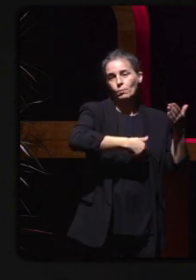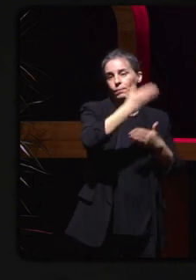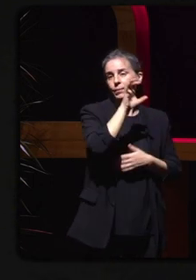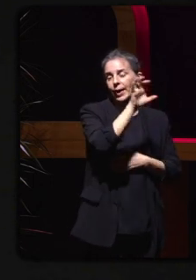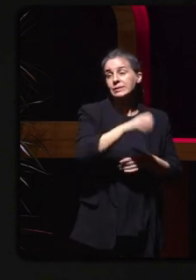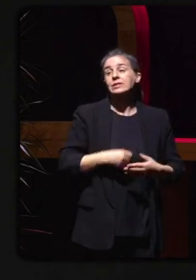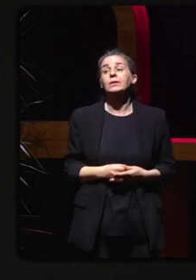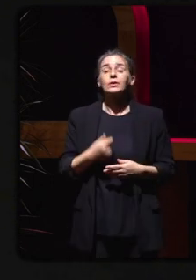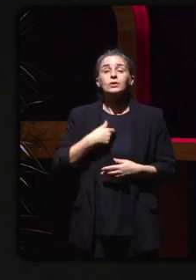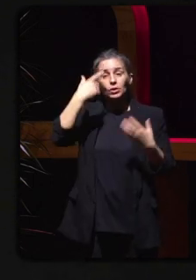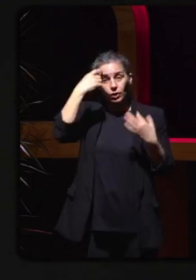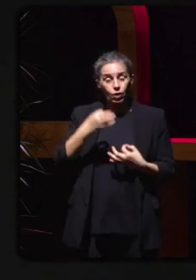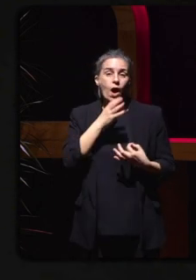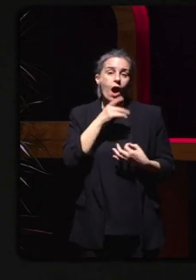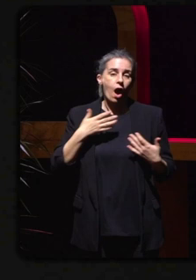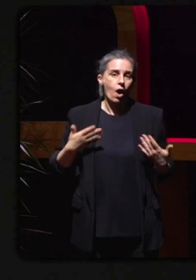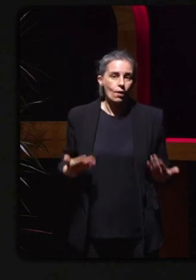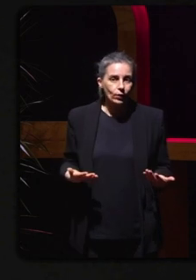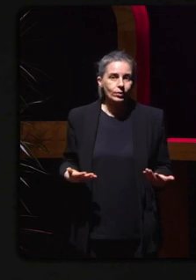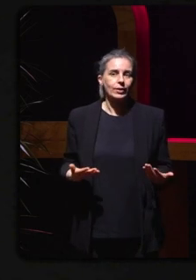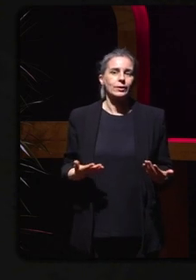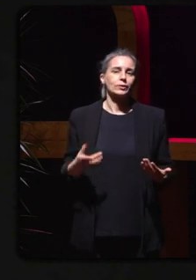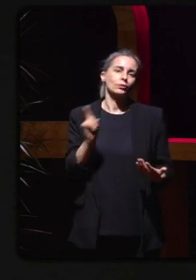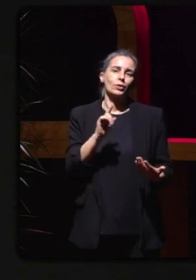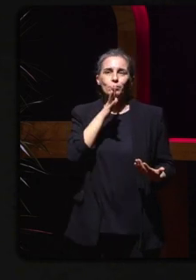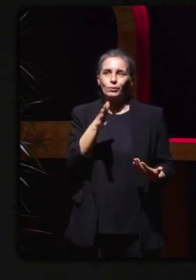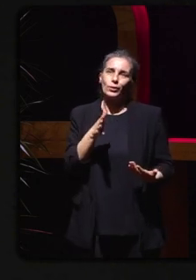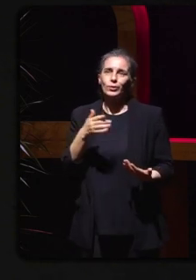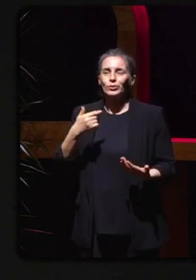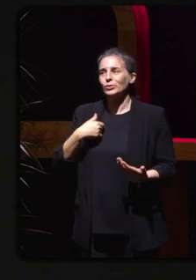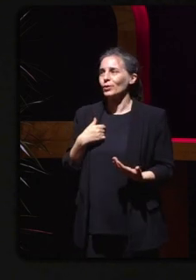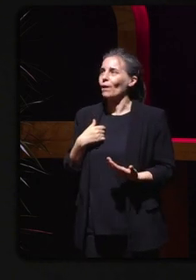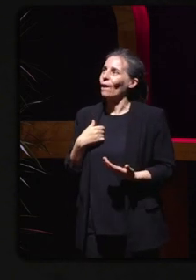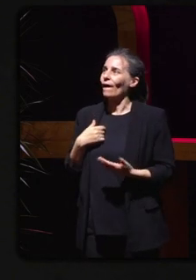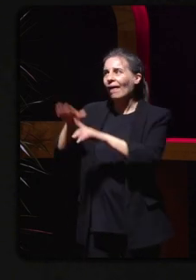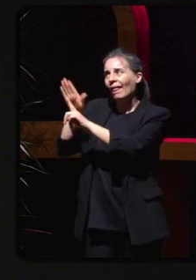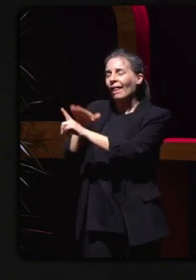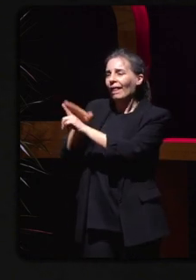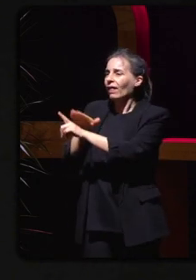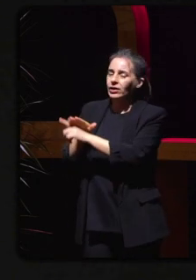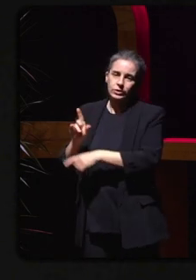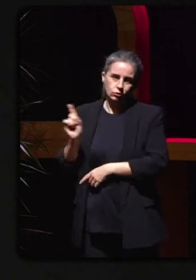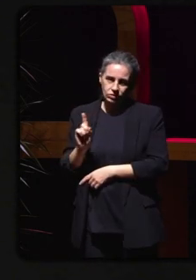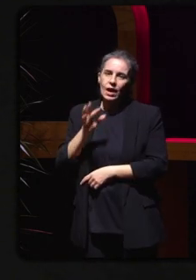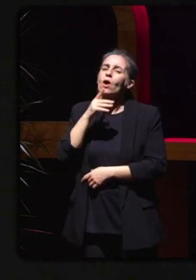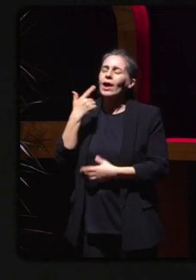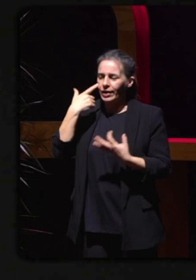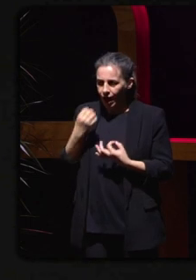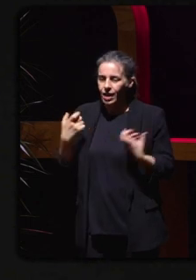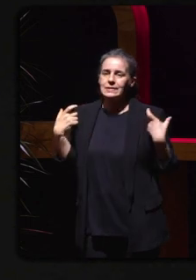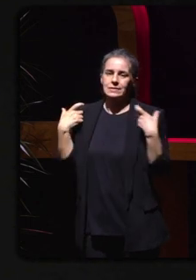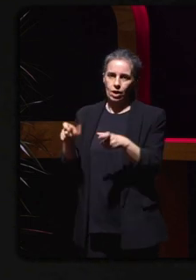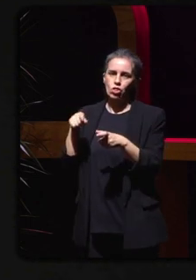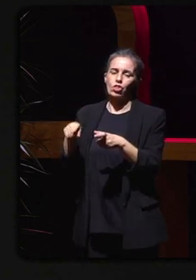y no es por por tirar flores al sitio donde trabajo tienen una muy buena sección de televisión